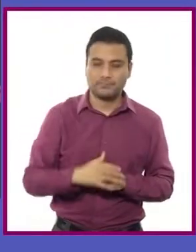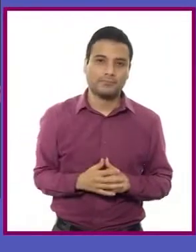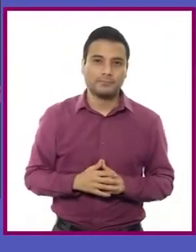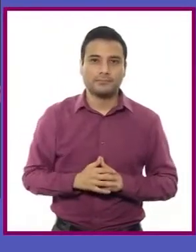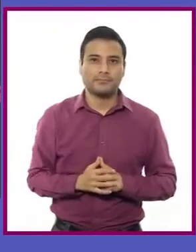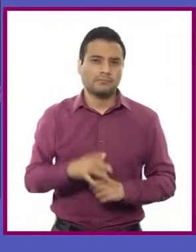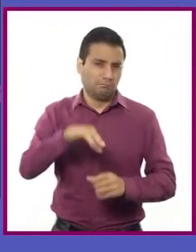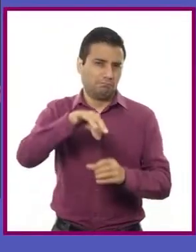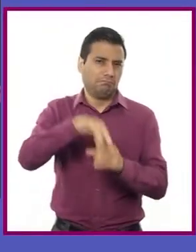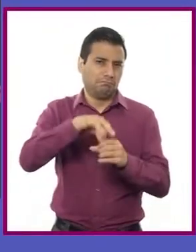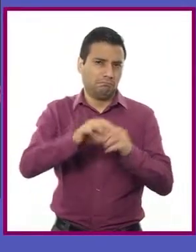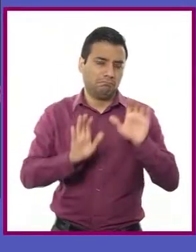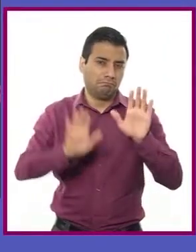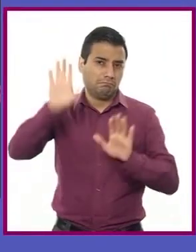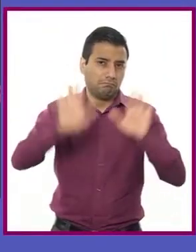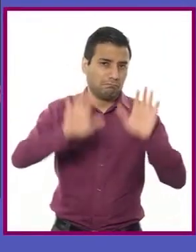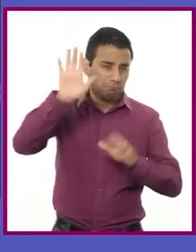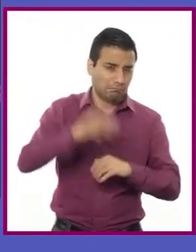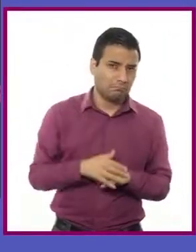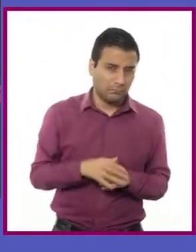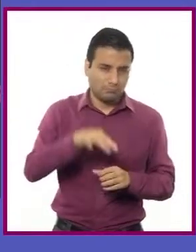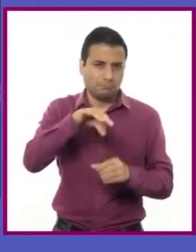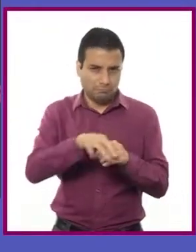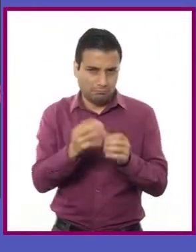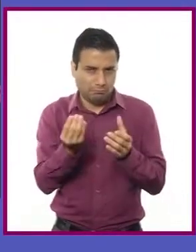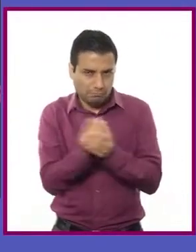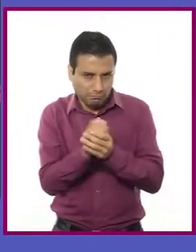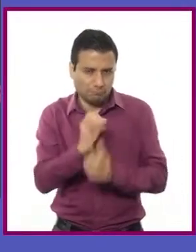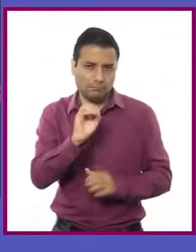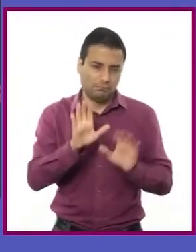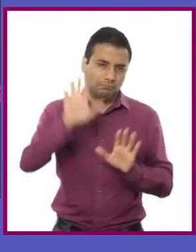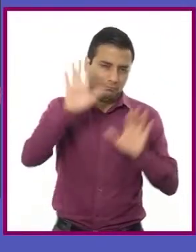la votación, ya sea secreta o a mano alzada,